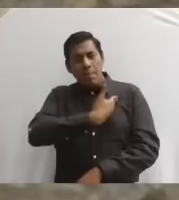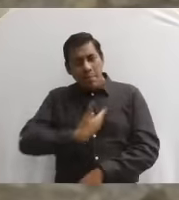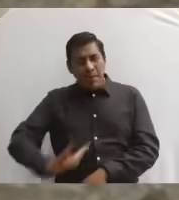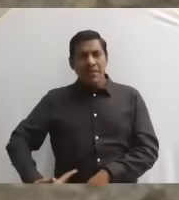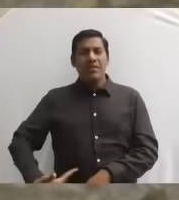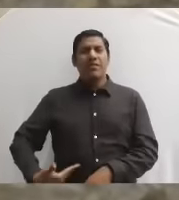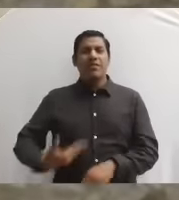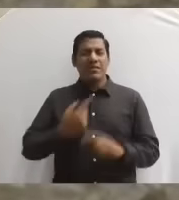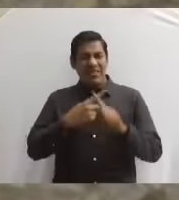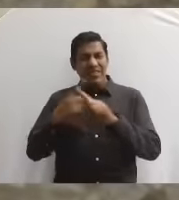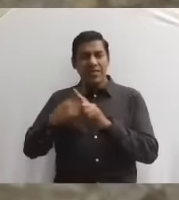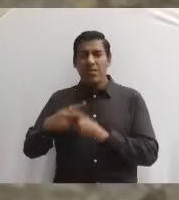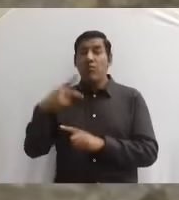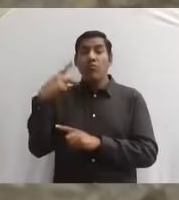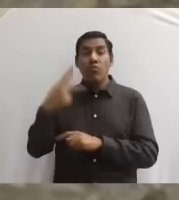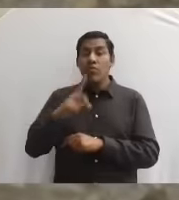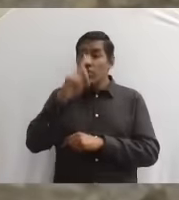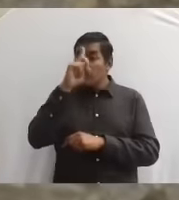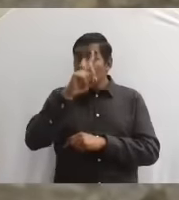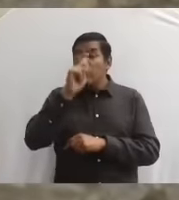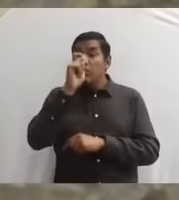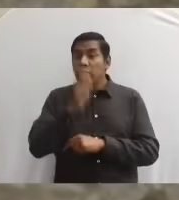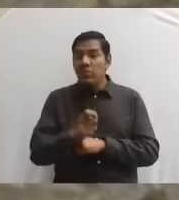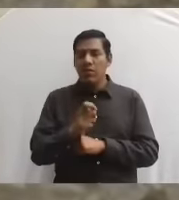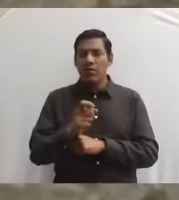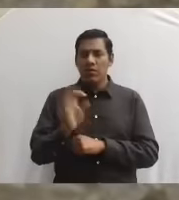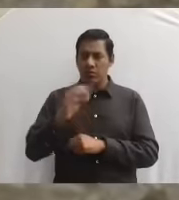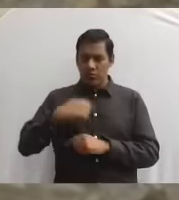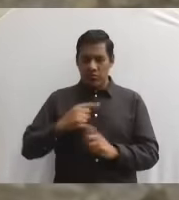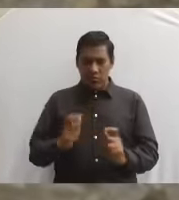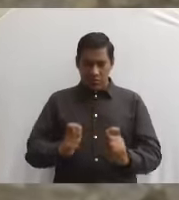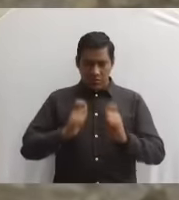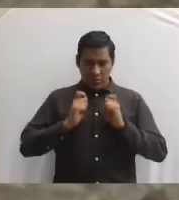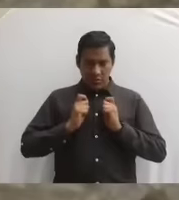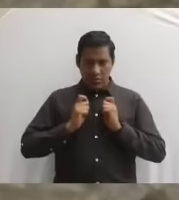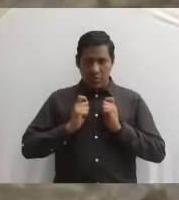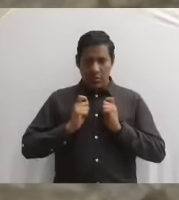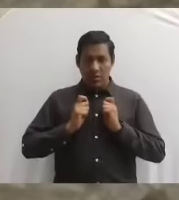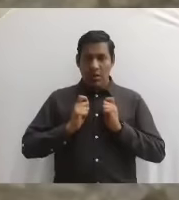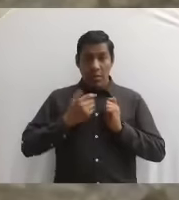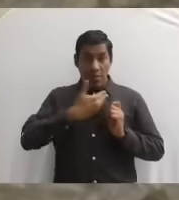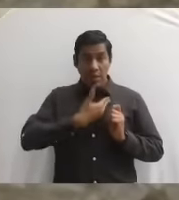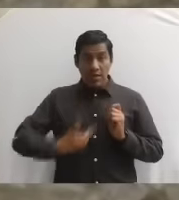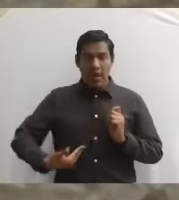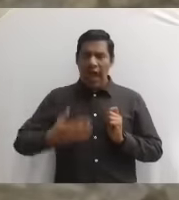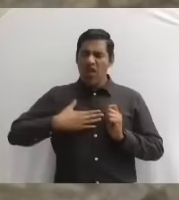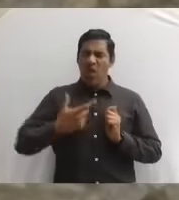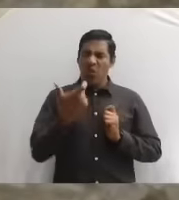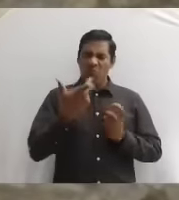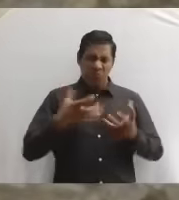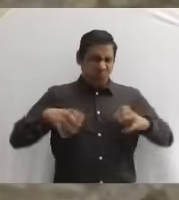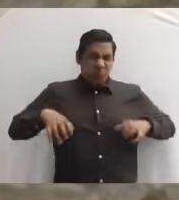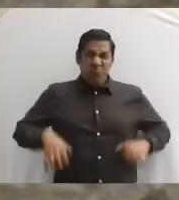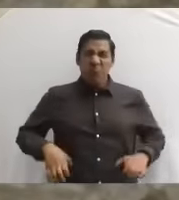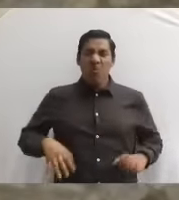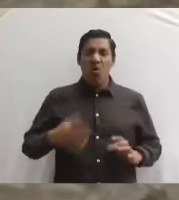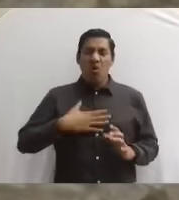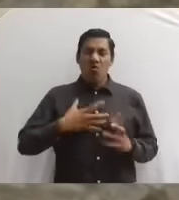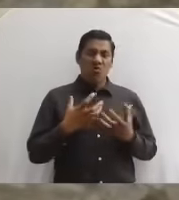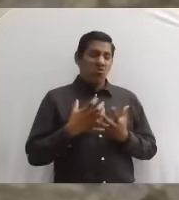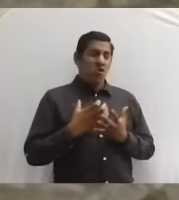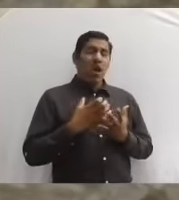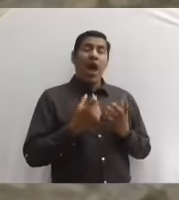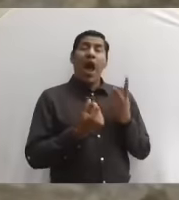presidenta. Nosotros llegamos al poder no para enriquecernos, no para servir a un grupo